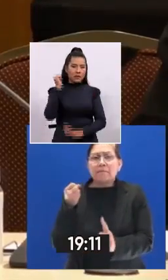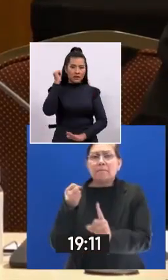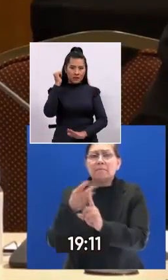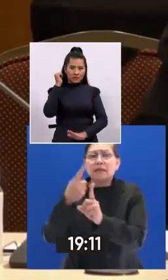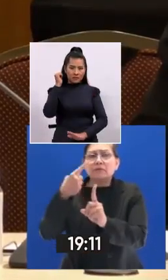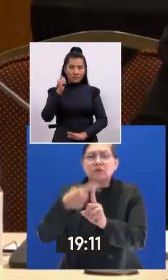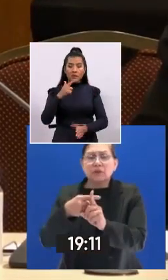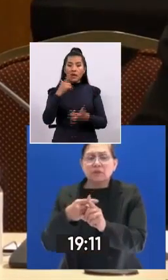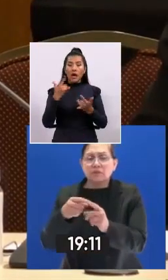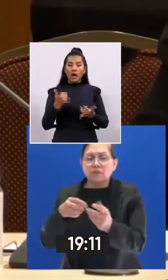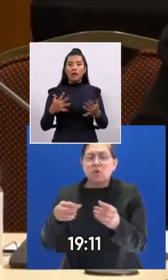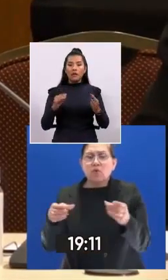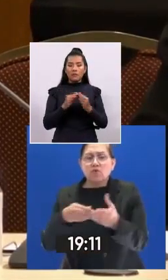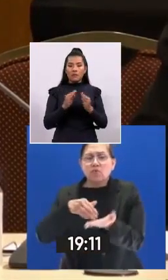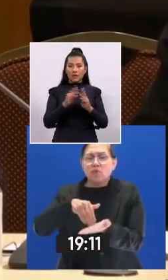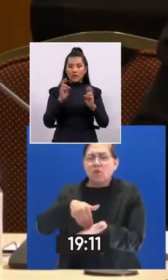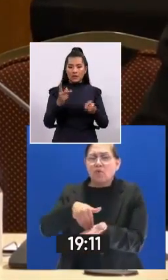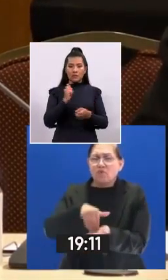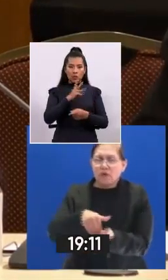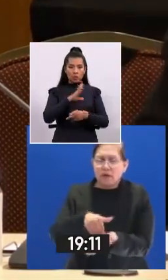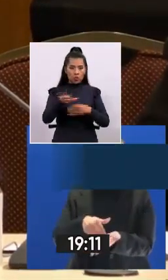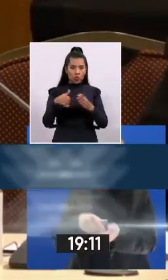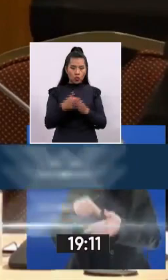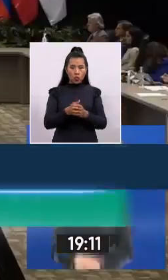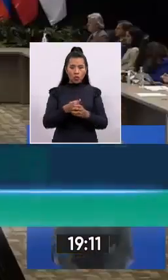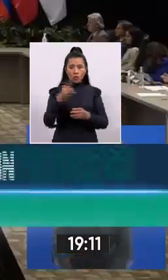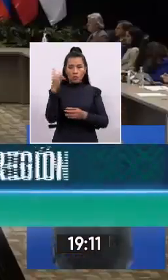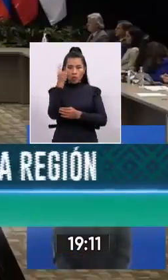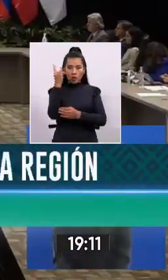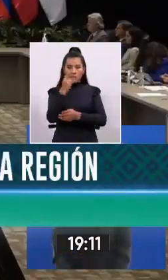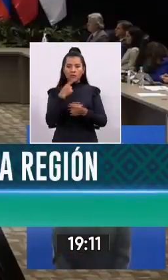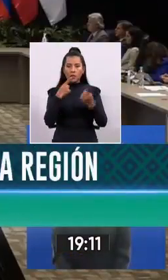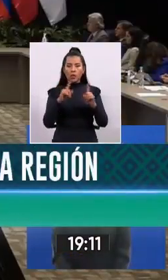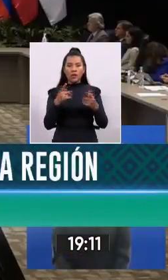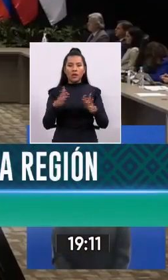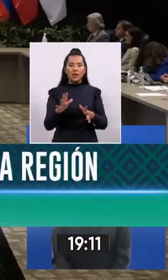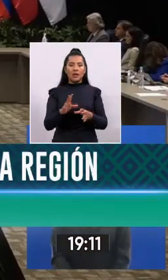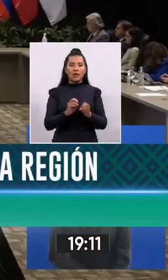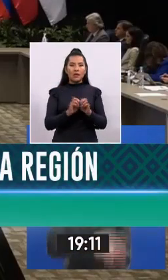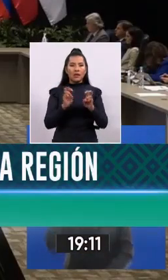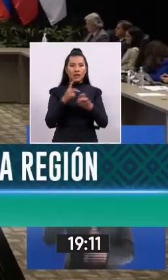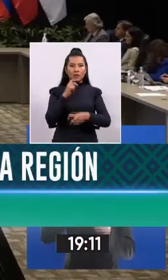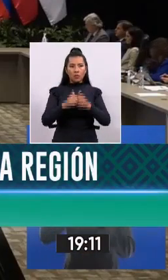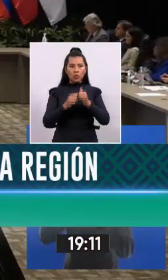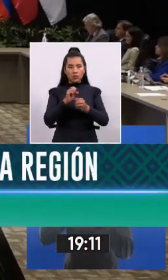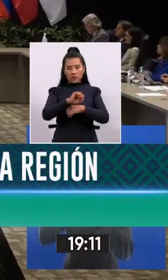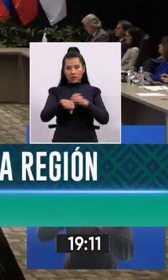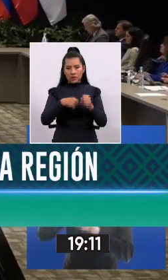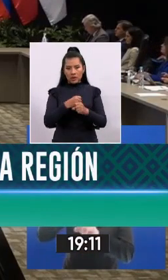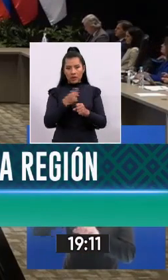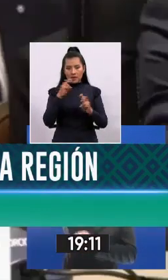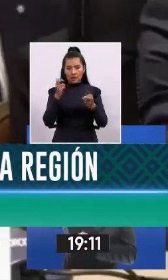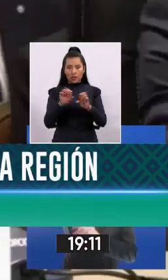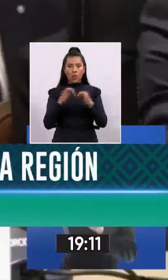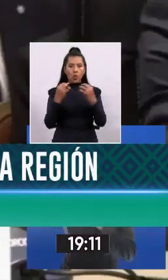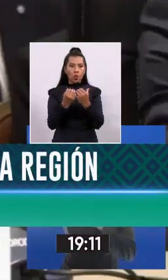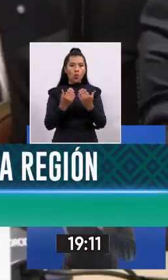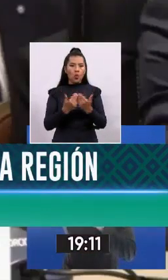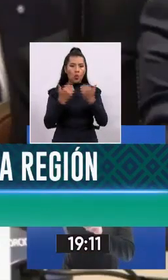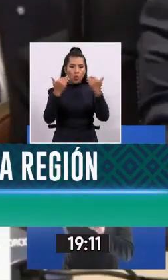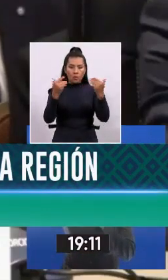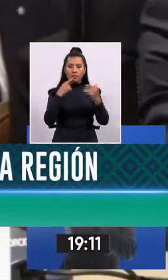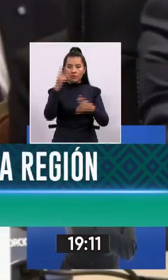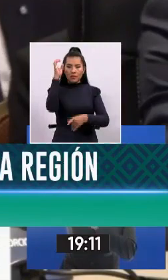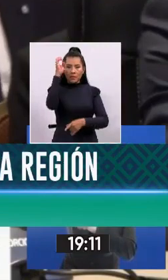Del Estado Plurinacional de Bolivia, Rogelio Maita, durante la sesión plenaria de la 60ª Cumbre de Jefes de Estado del Mercosur y Estados Asociados que